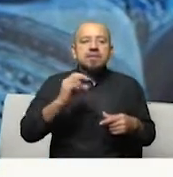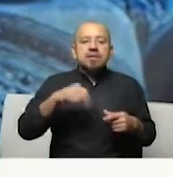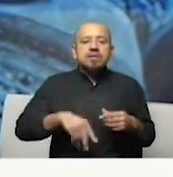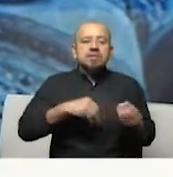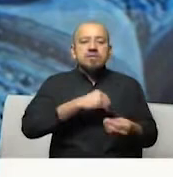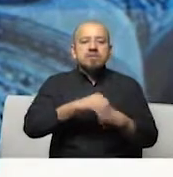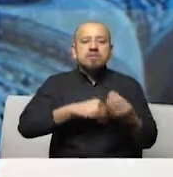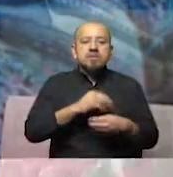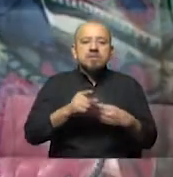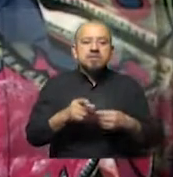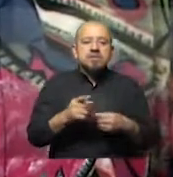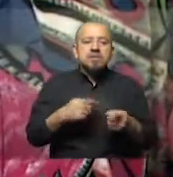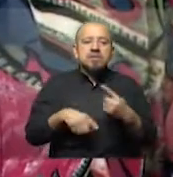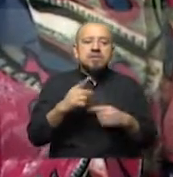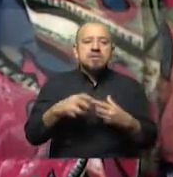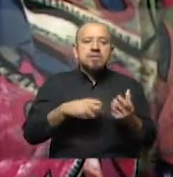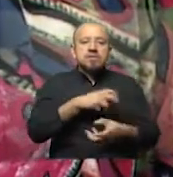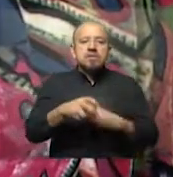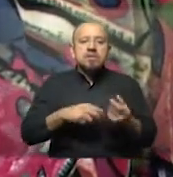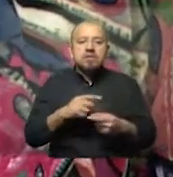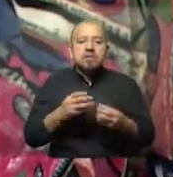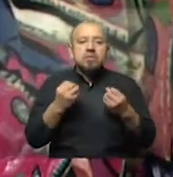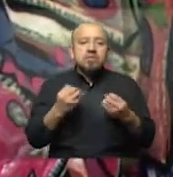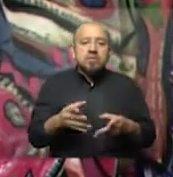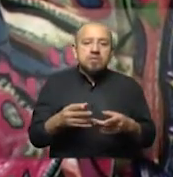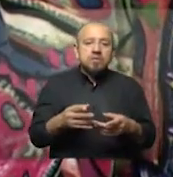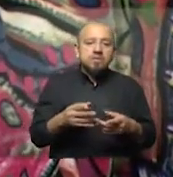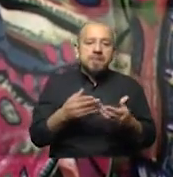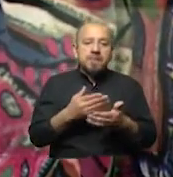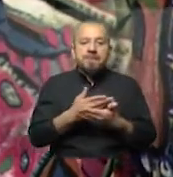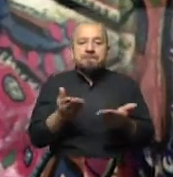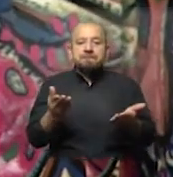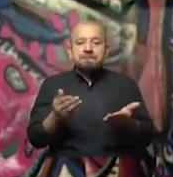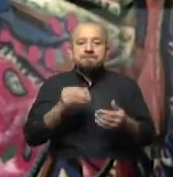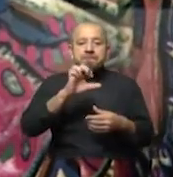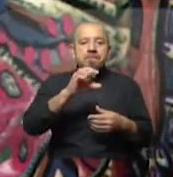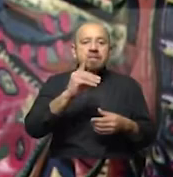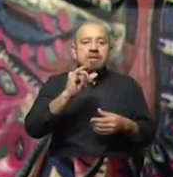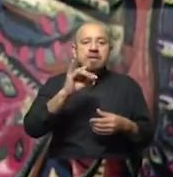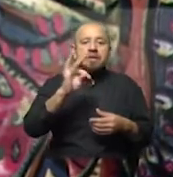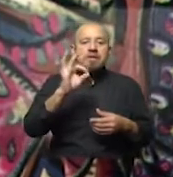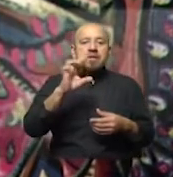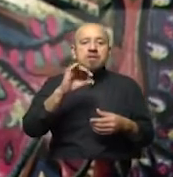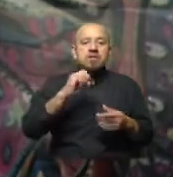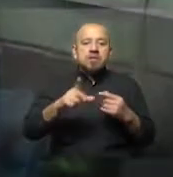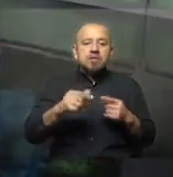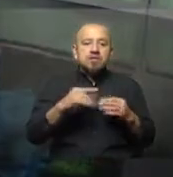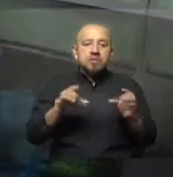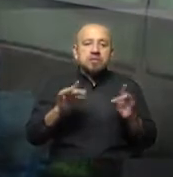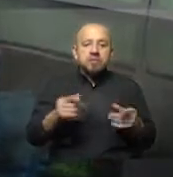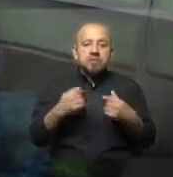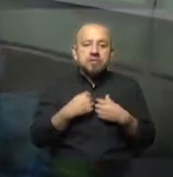familiar eso muy hermoso pero muy complejo a la vez porque cuando uno da el crudo una editorial la editorial se encarga de todo acaso somos Solo nosotros